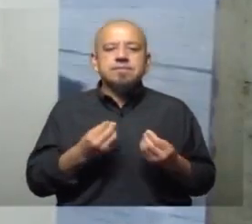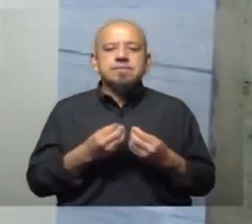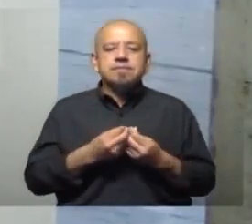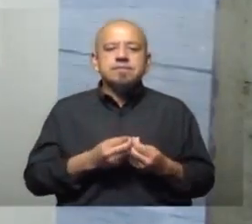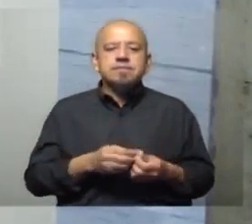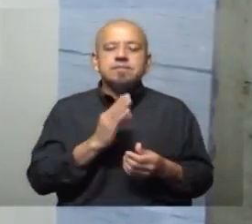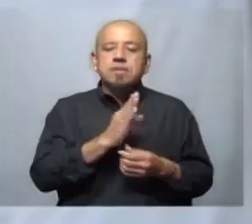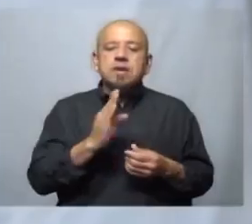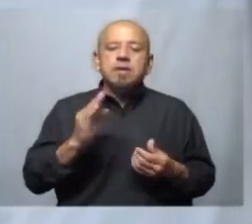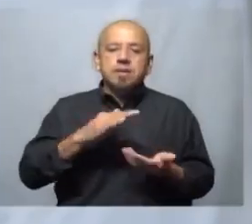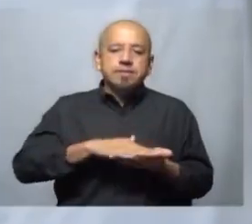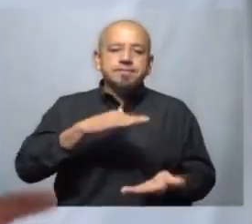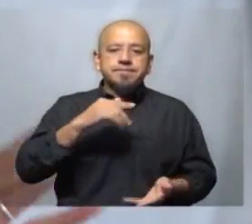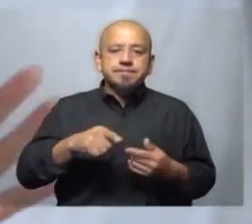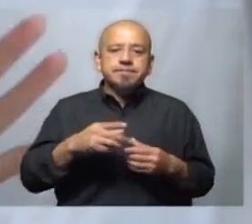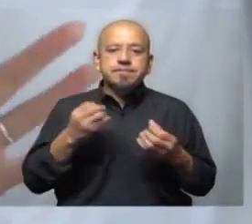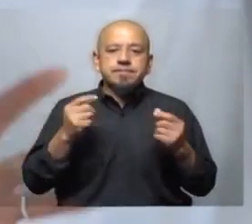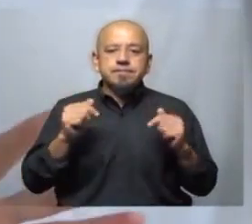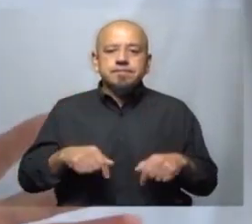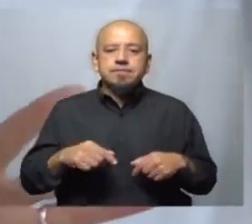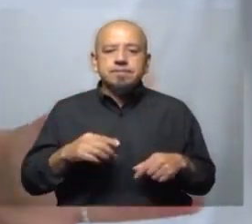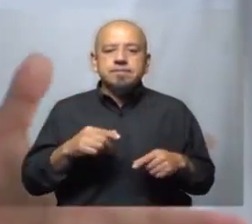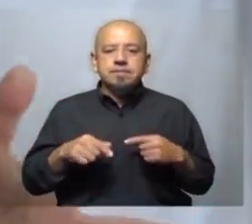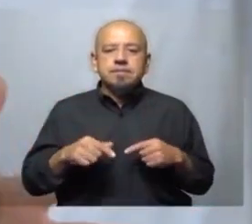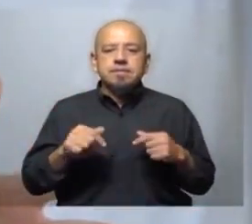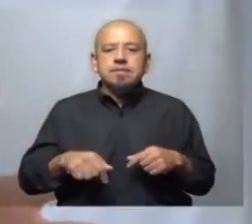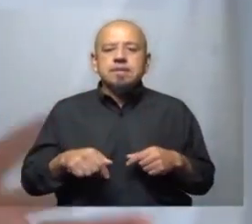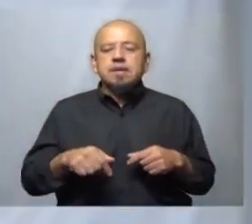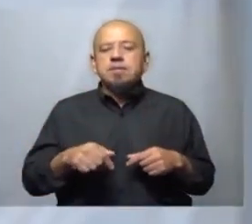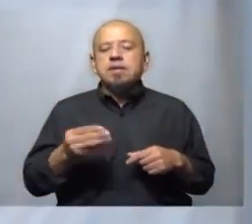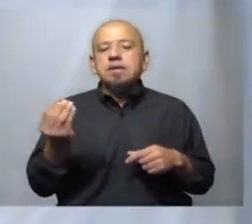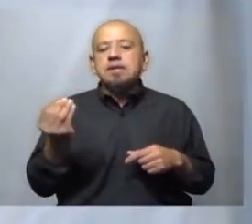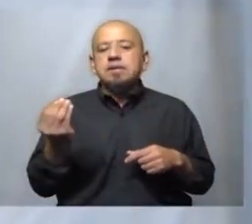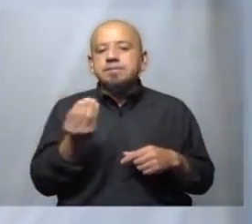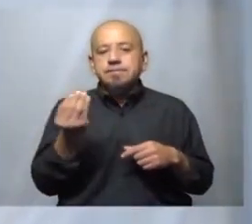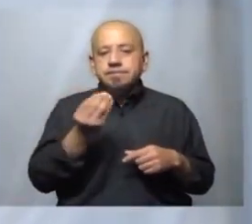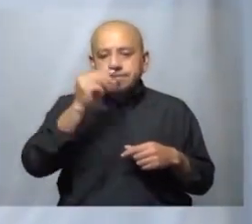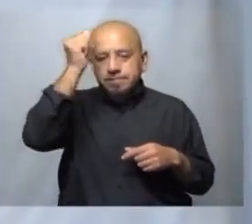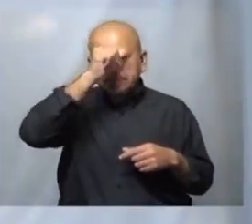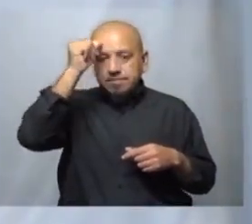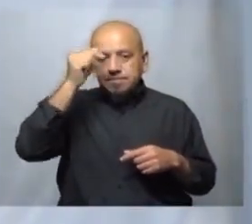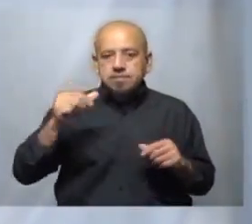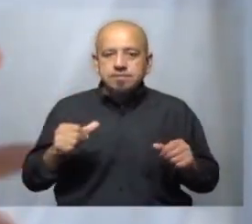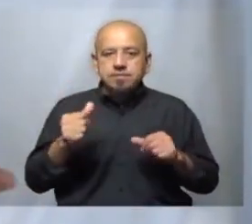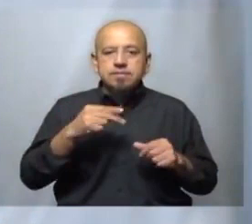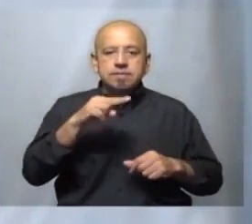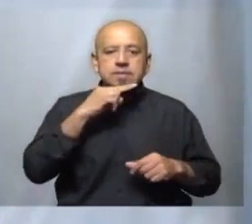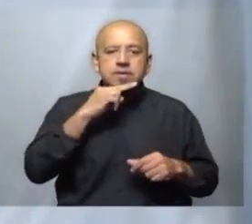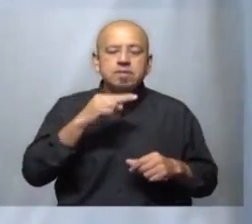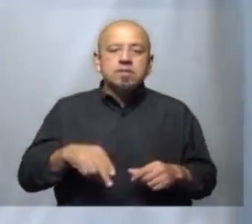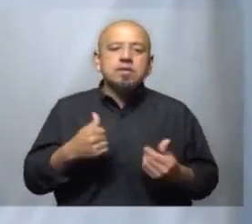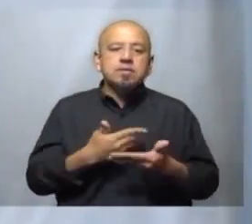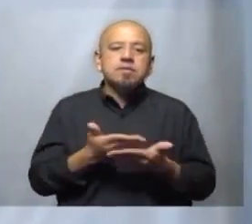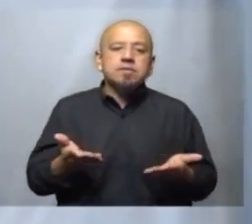traemos muchísimos libros para recomendar porque hoy la recomendación para este fin de semana que es lo que quedamos en hacer no los viernes recomendar